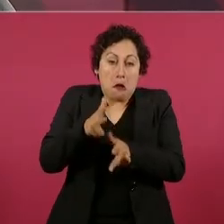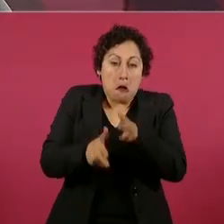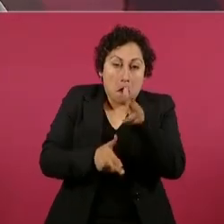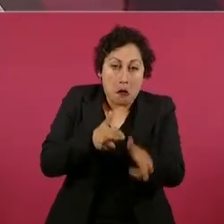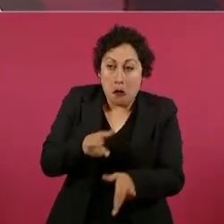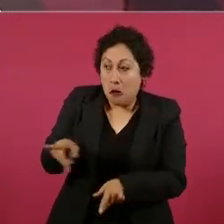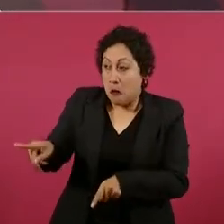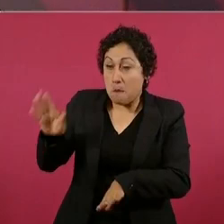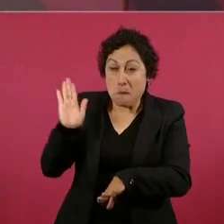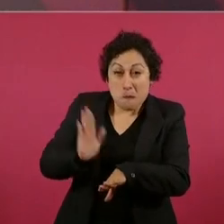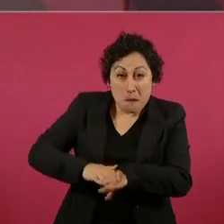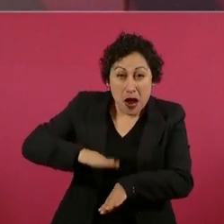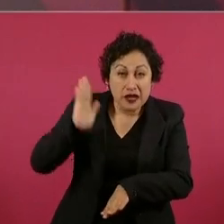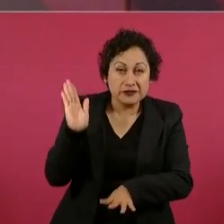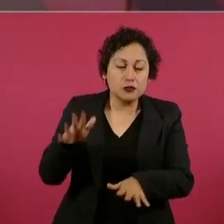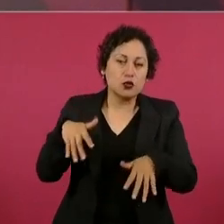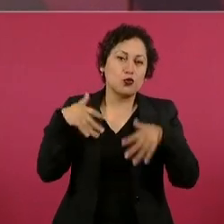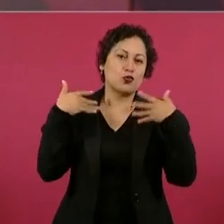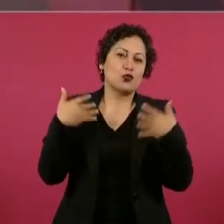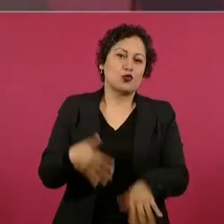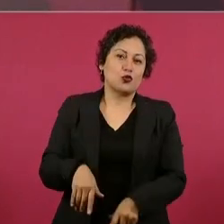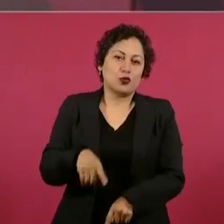Imagínense,